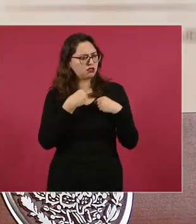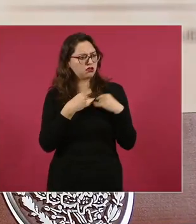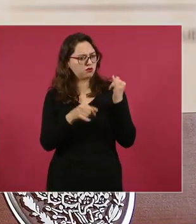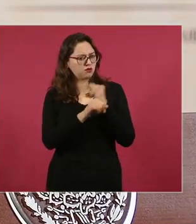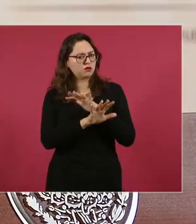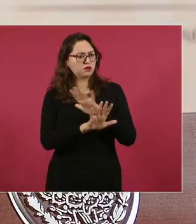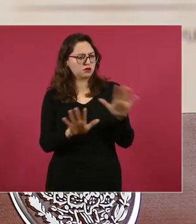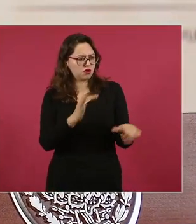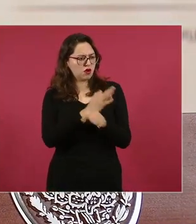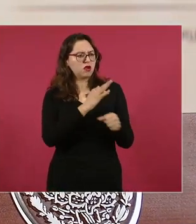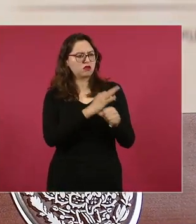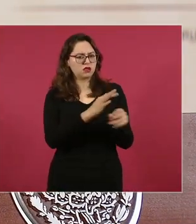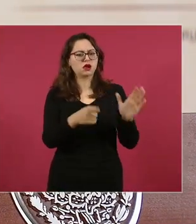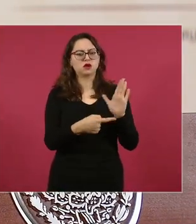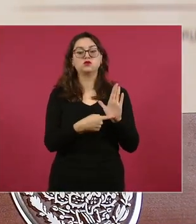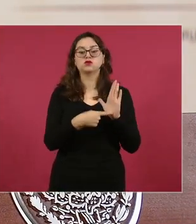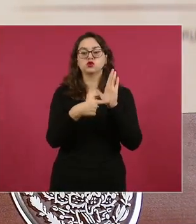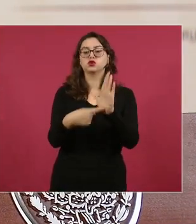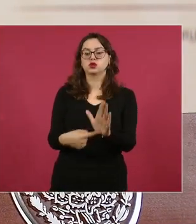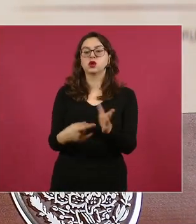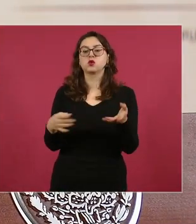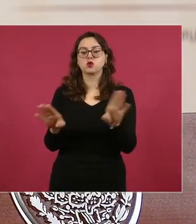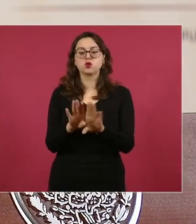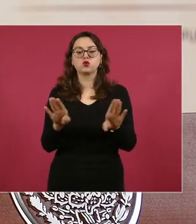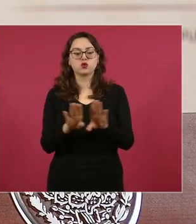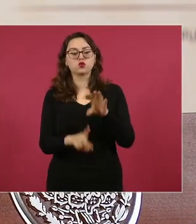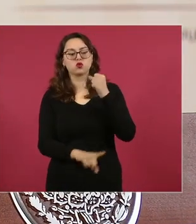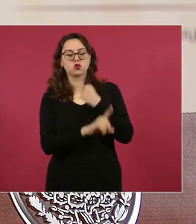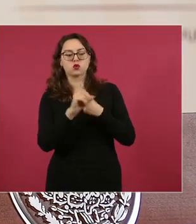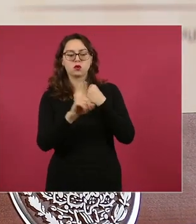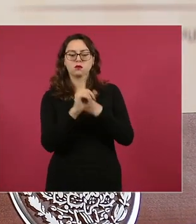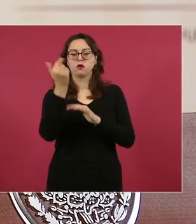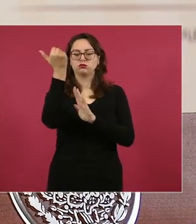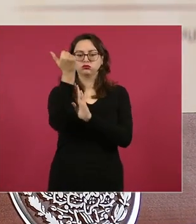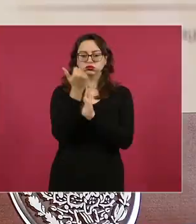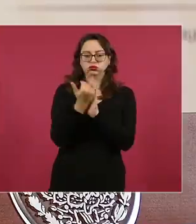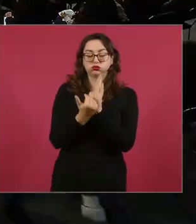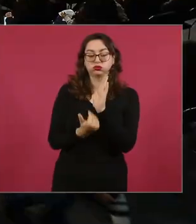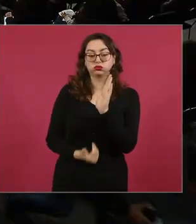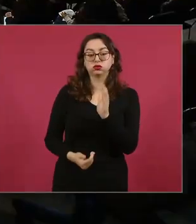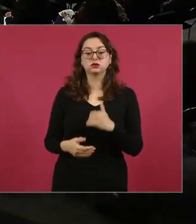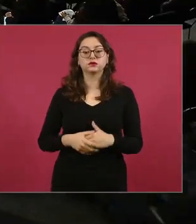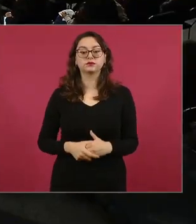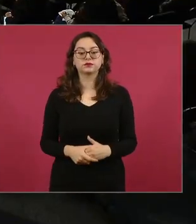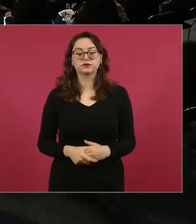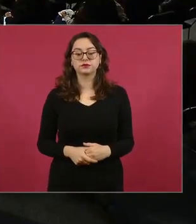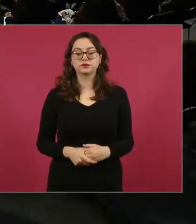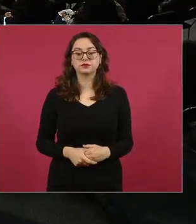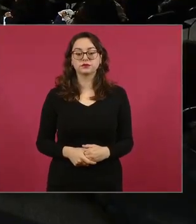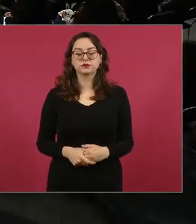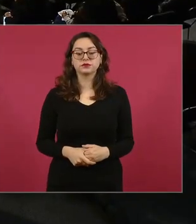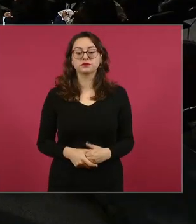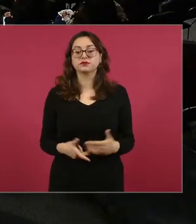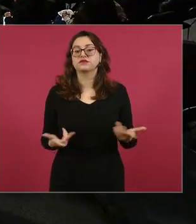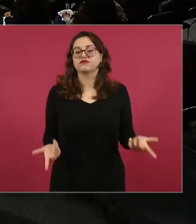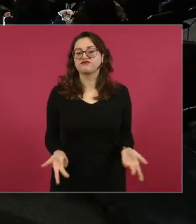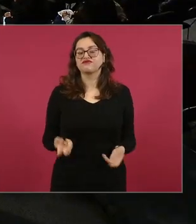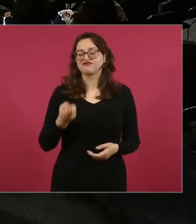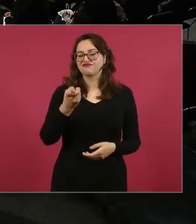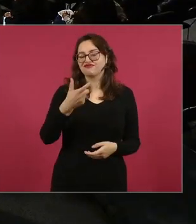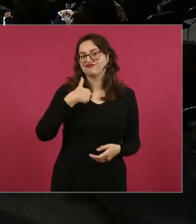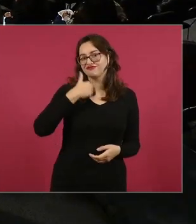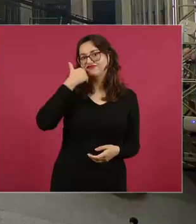para que vean que ya se va normalizando. Es lo que le iba a comentar, presidente, si nos pudiera